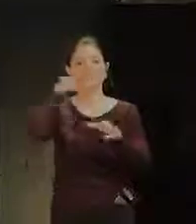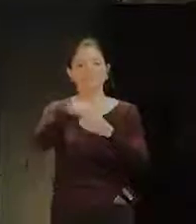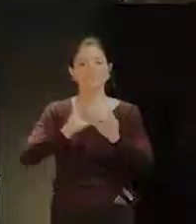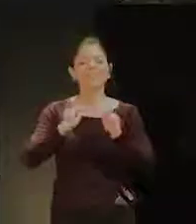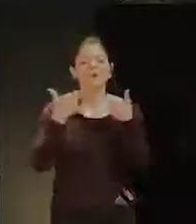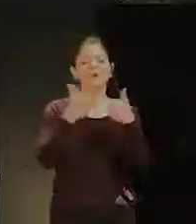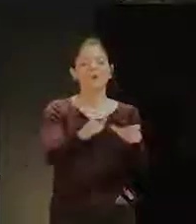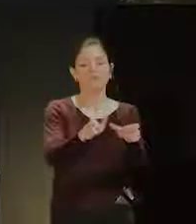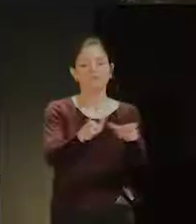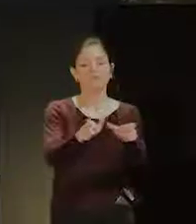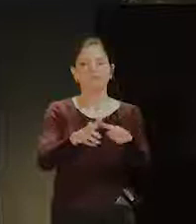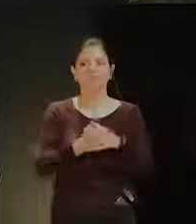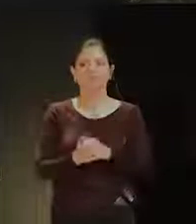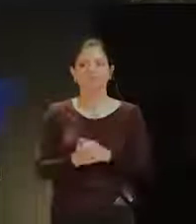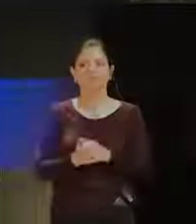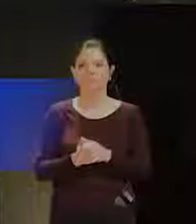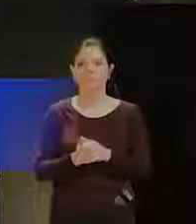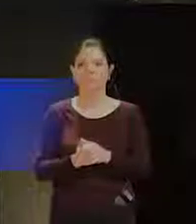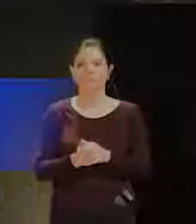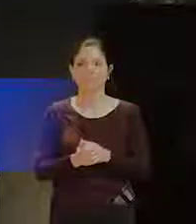del contexto